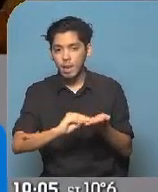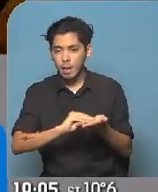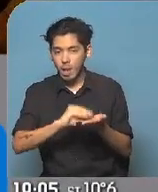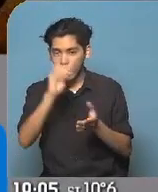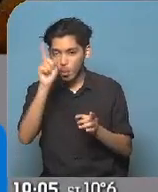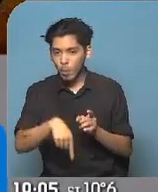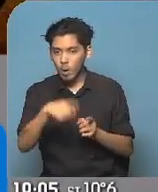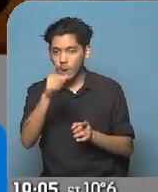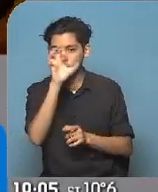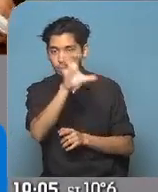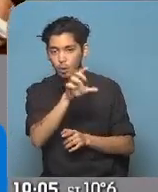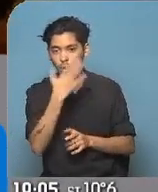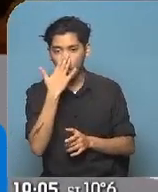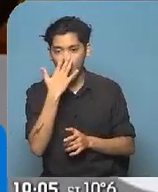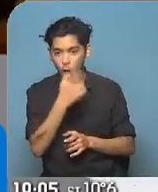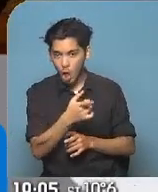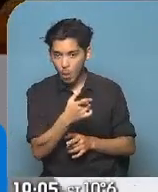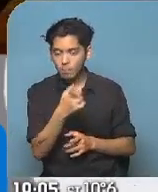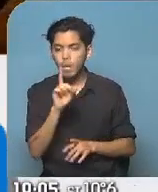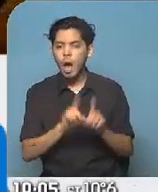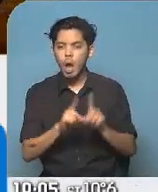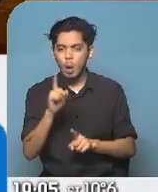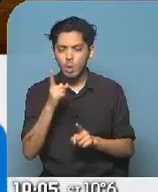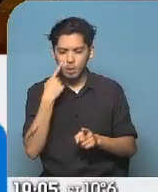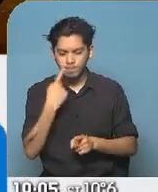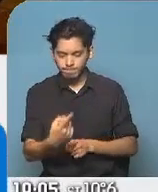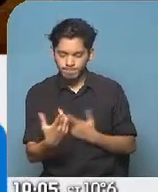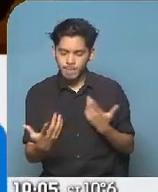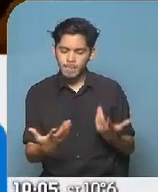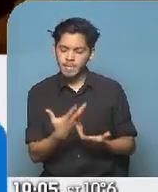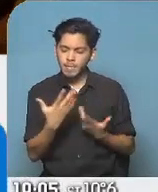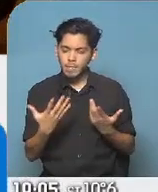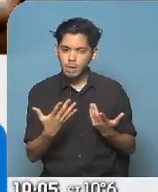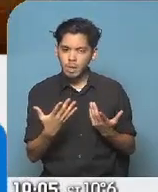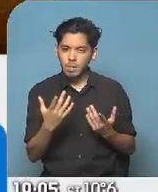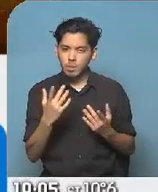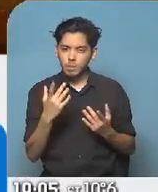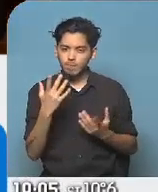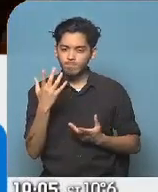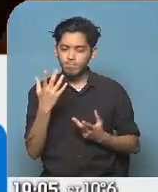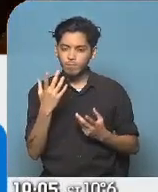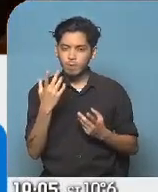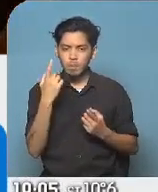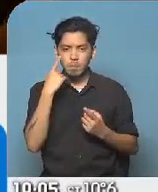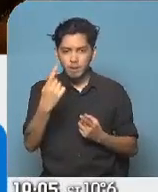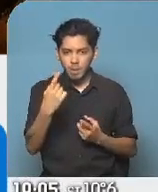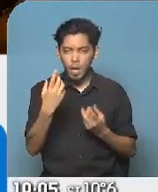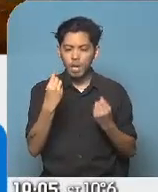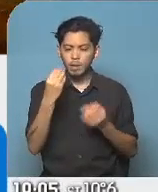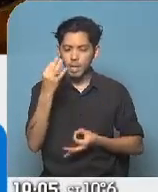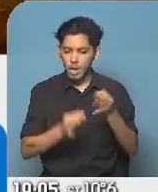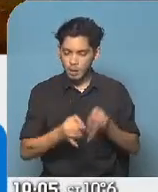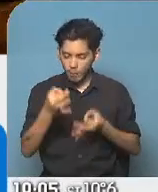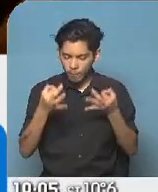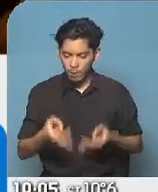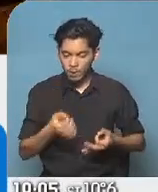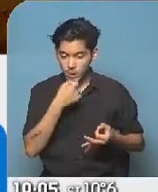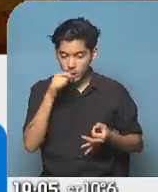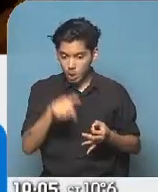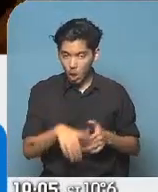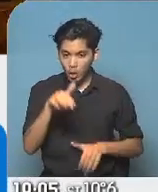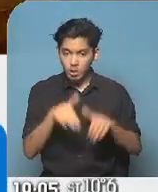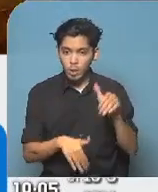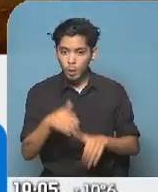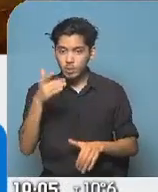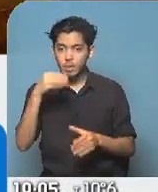margen de esto uno saca las cuentas y ve que en este momento si en el día de hoy se fuese a votar en